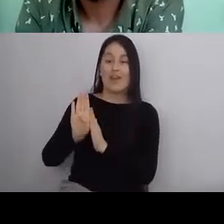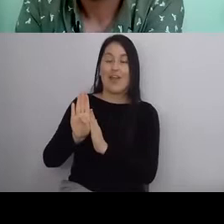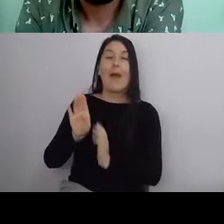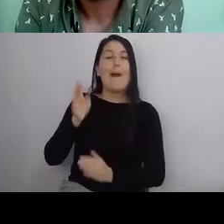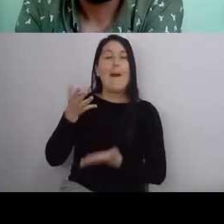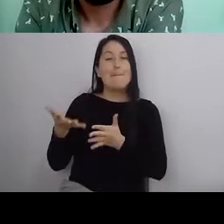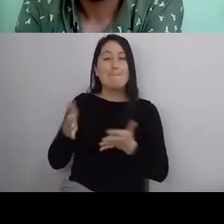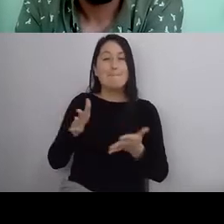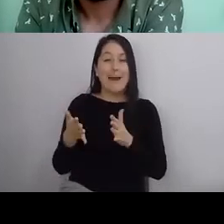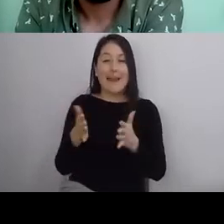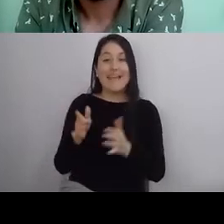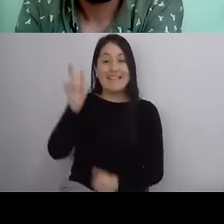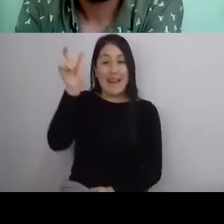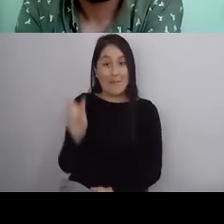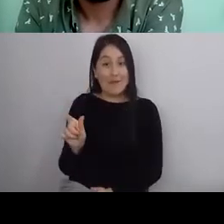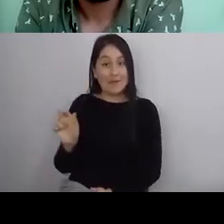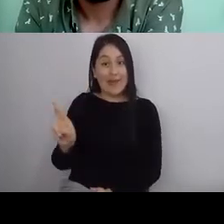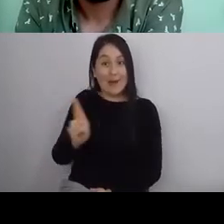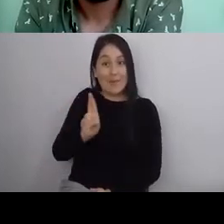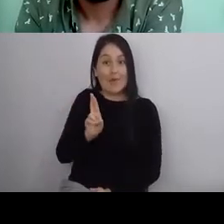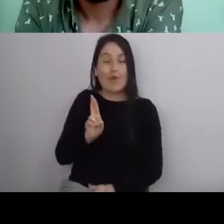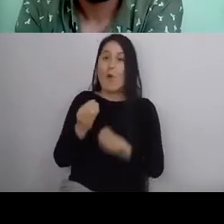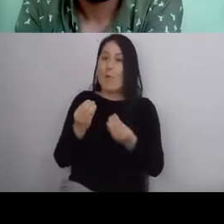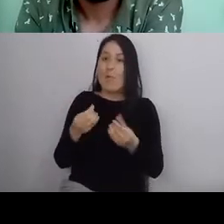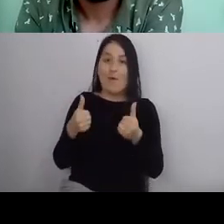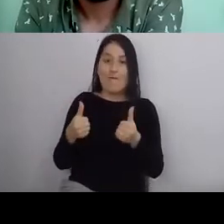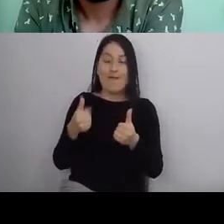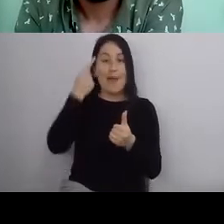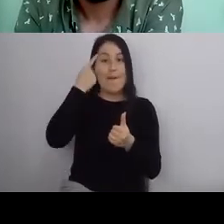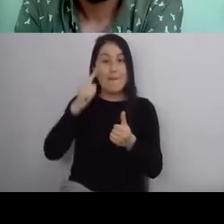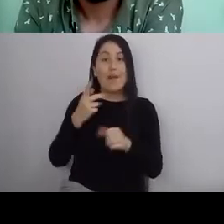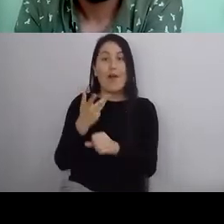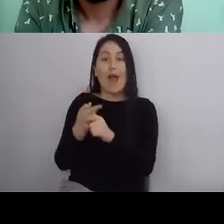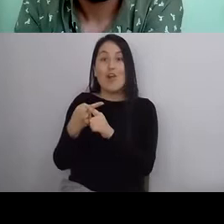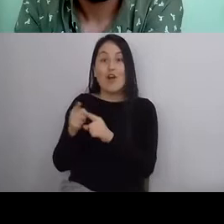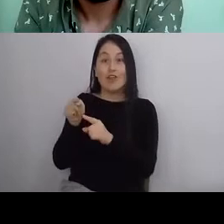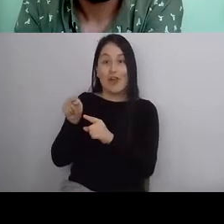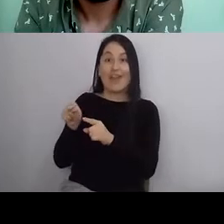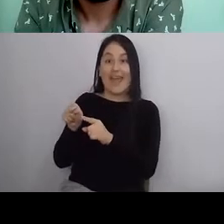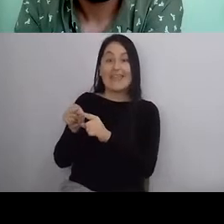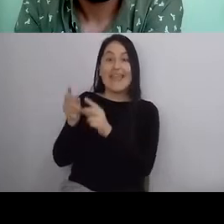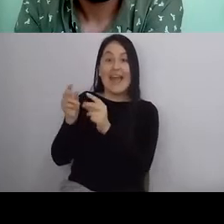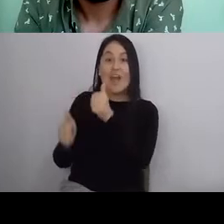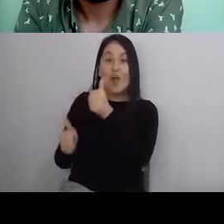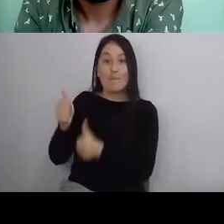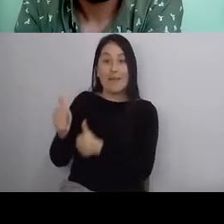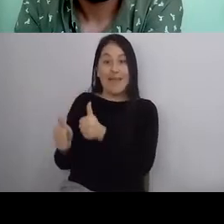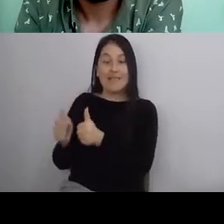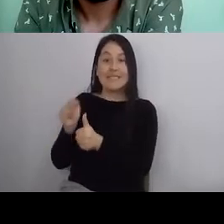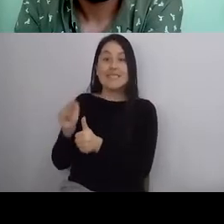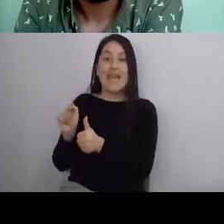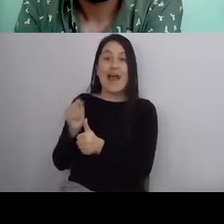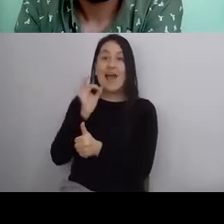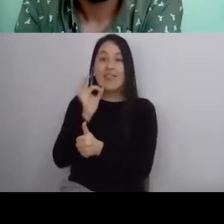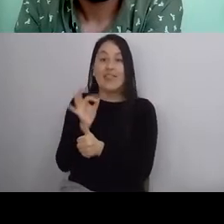bien. súper bien. Pero acá hay otro punto súper importante que diferencia de habilidad. Y acá es